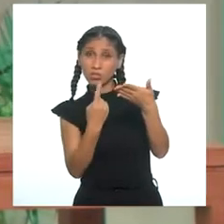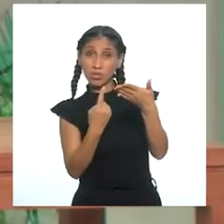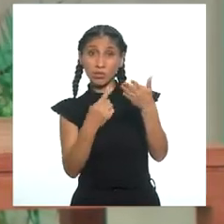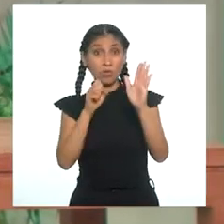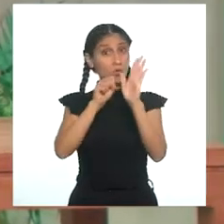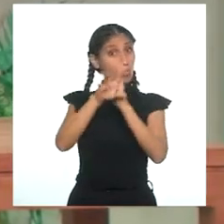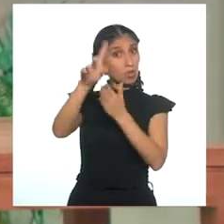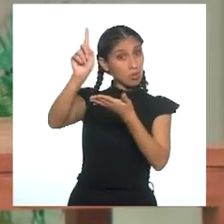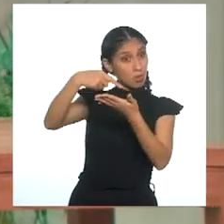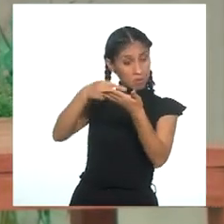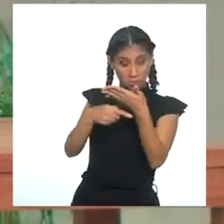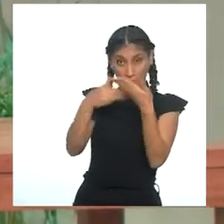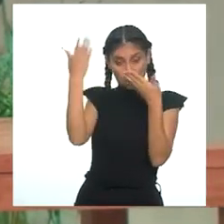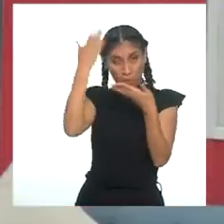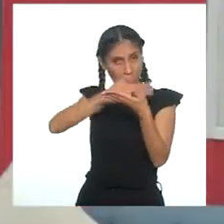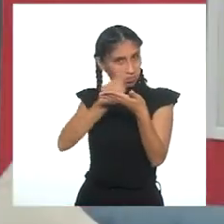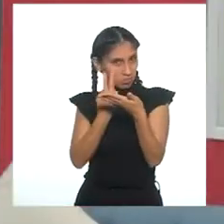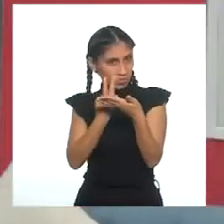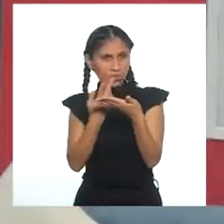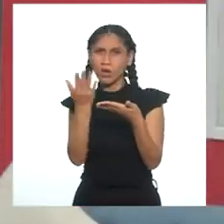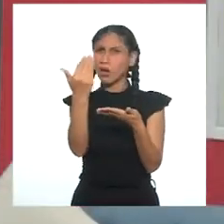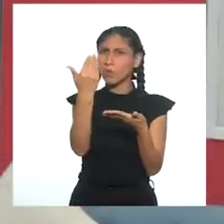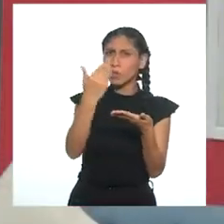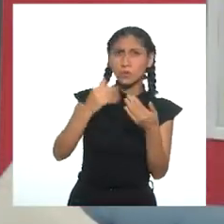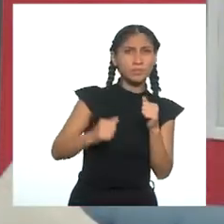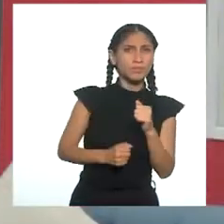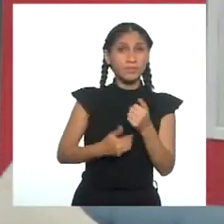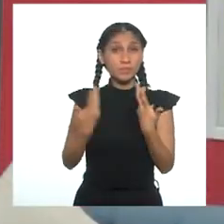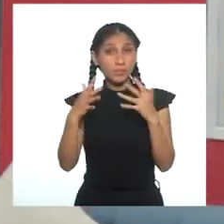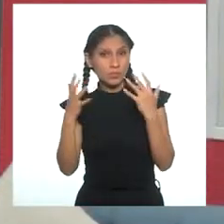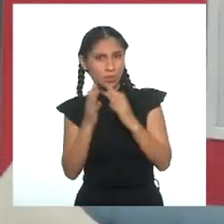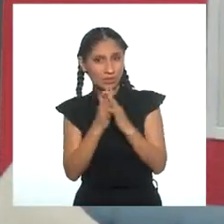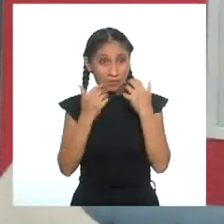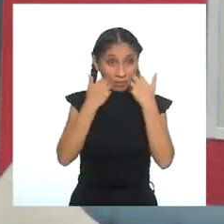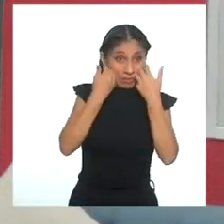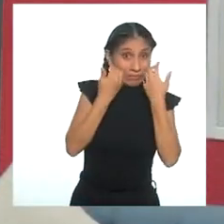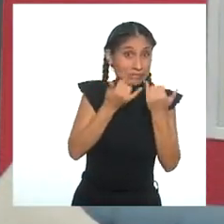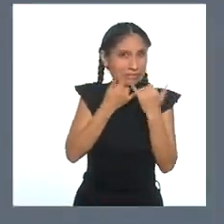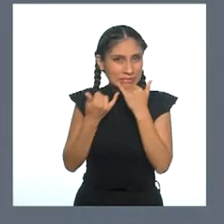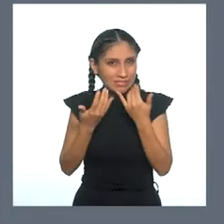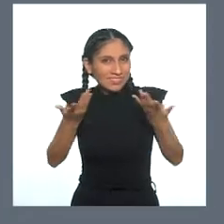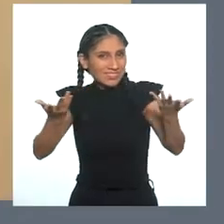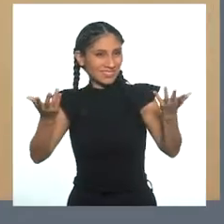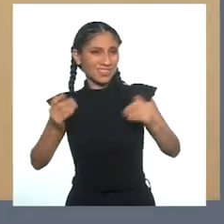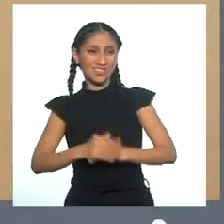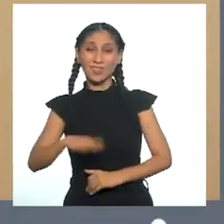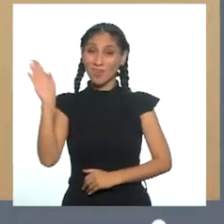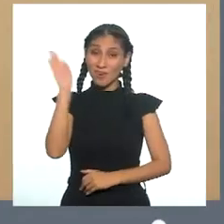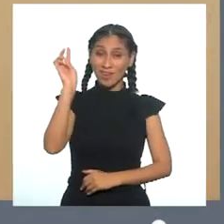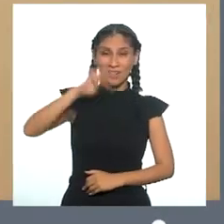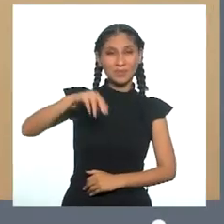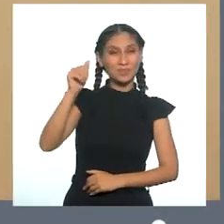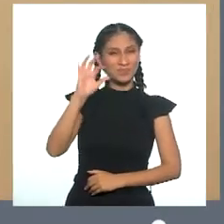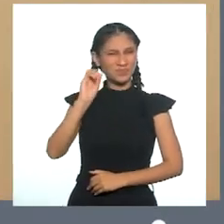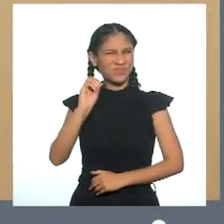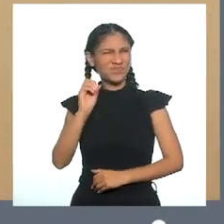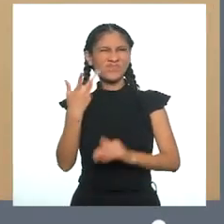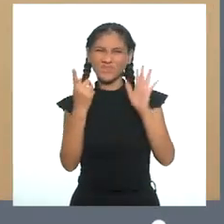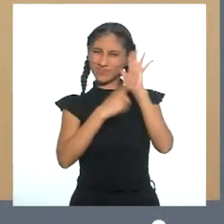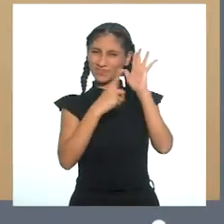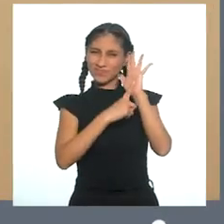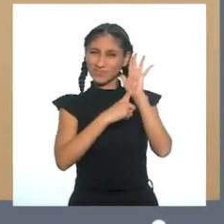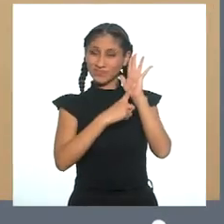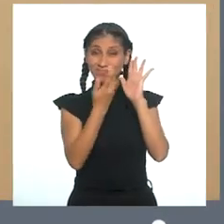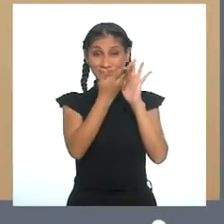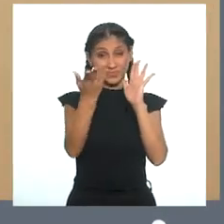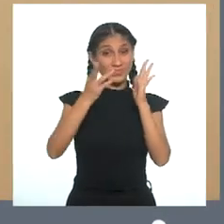video. No lo he visto. A verlo. ¡Ay, qué roche si nos hemos equivocado! Hola Mario, el resultado al